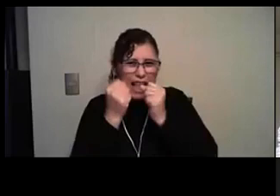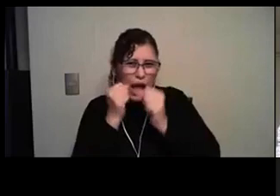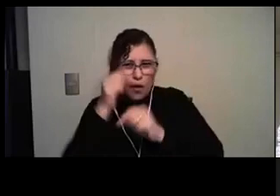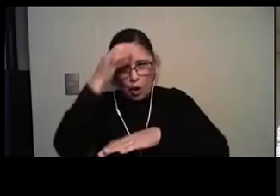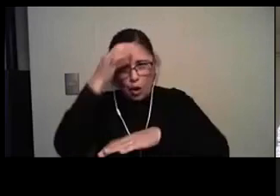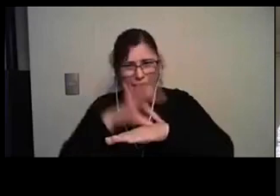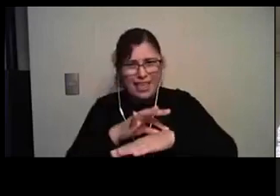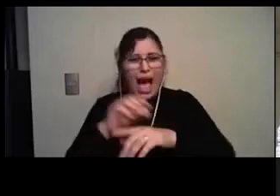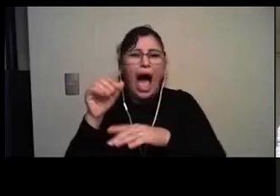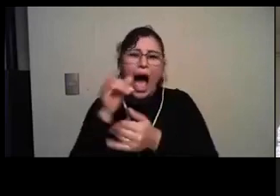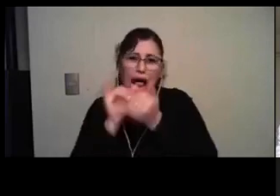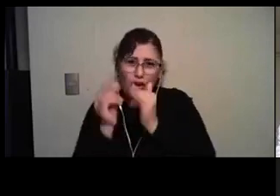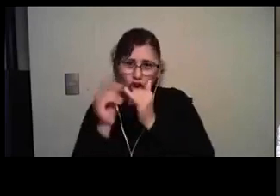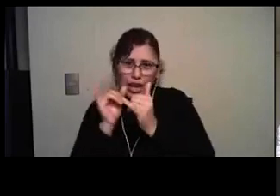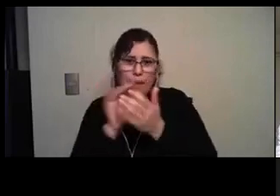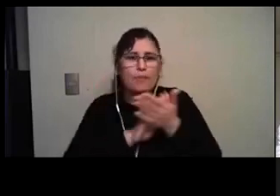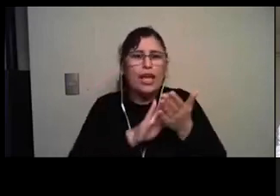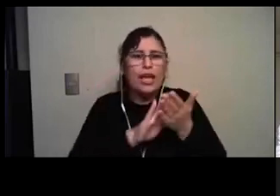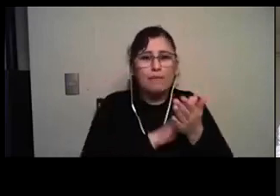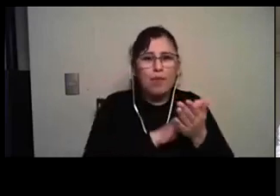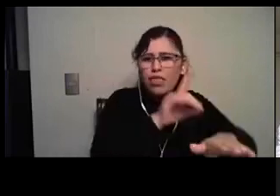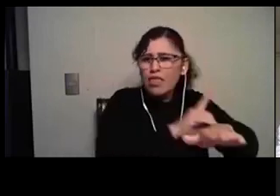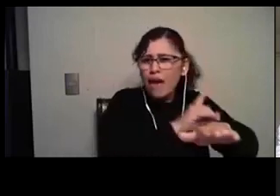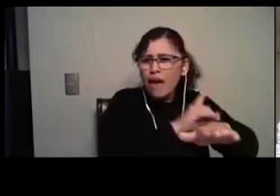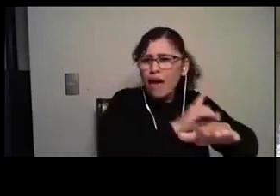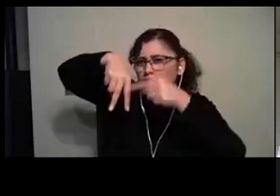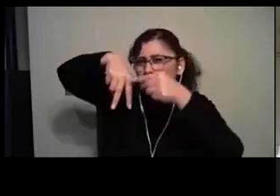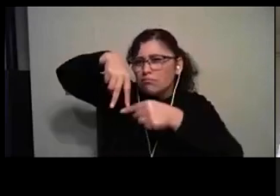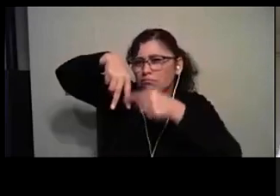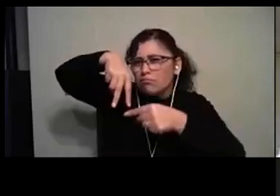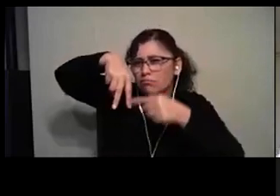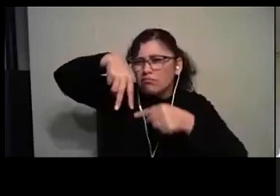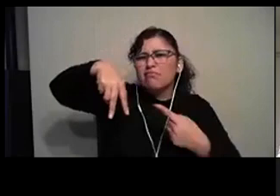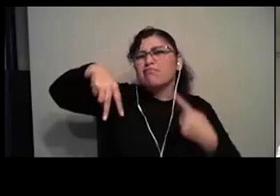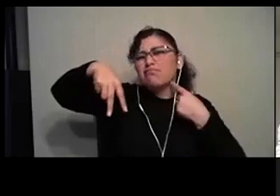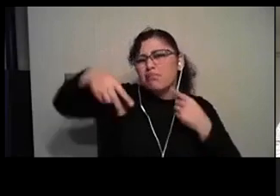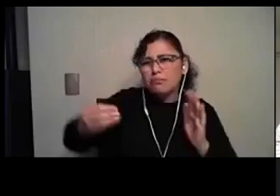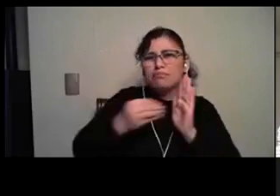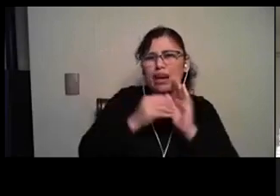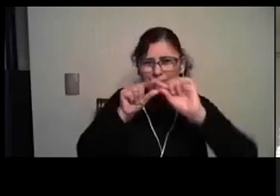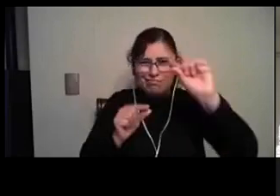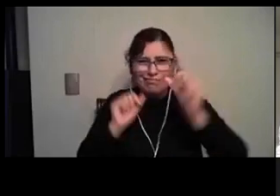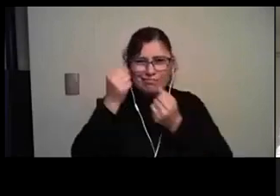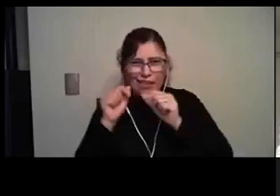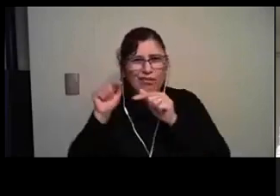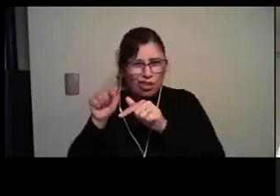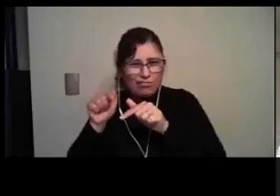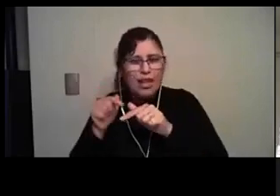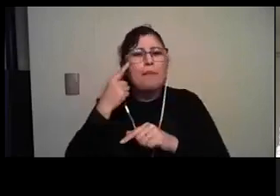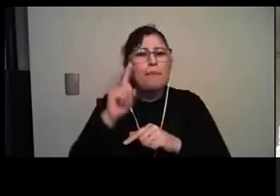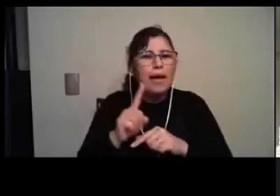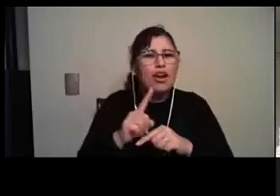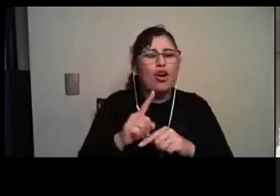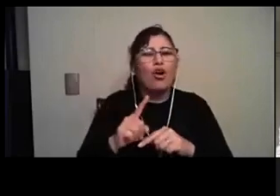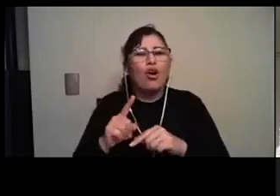entendido, eran como de las piernas, ¿o no? Creo que usted igual Sí, lo dijo. sí, la neuropatía diabética afecta más